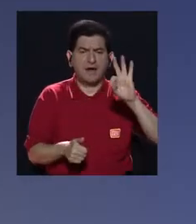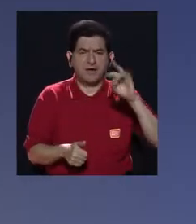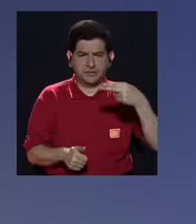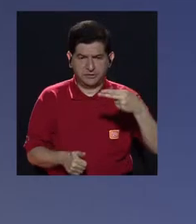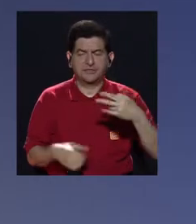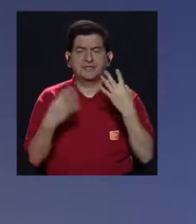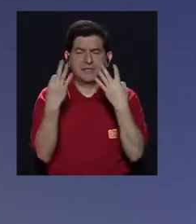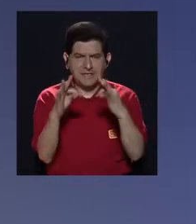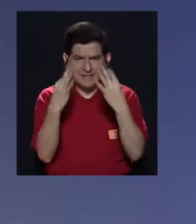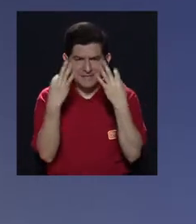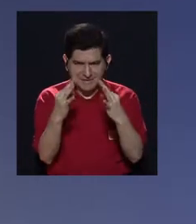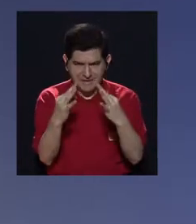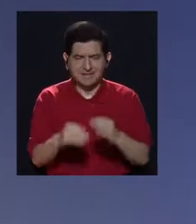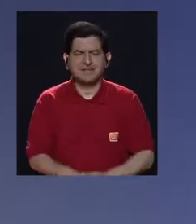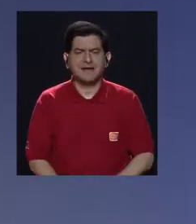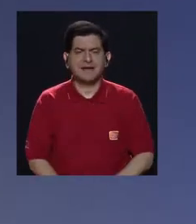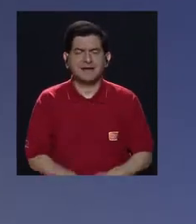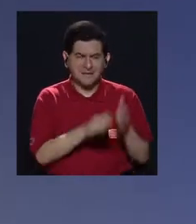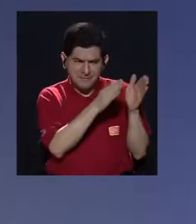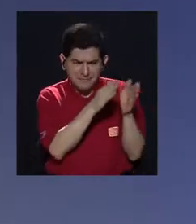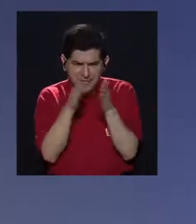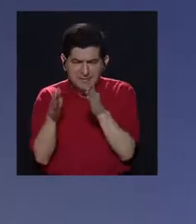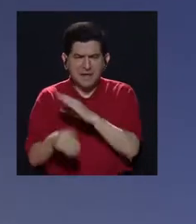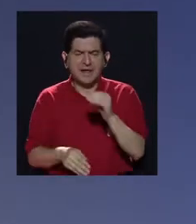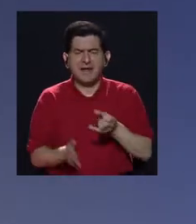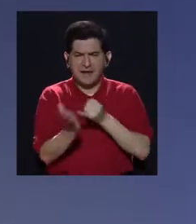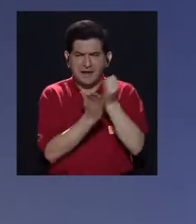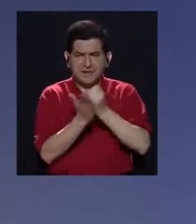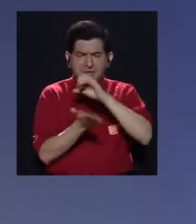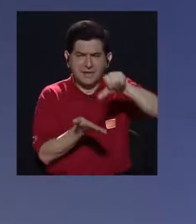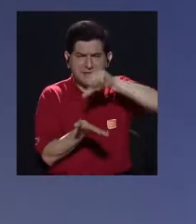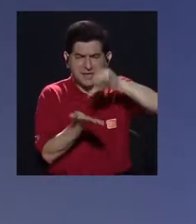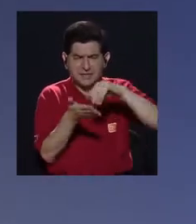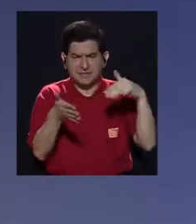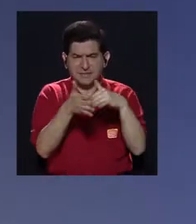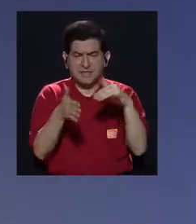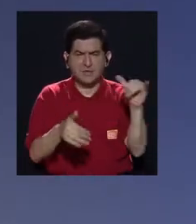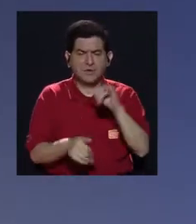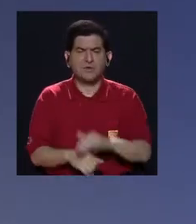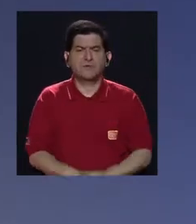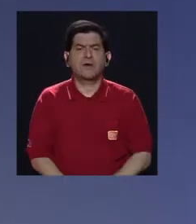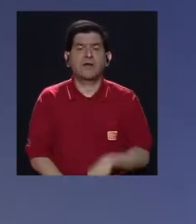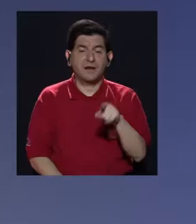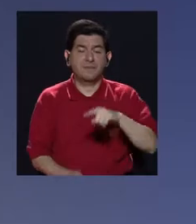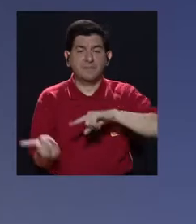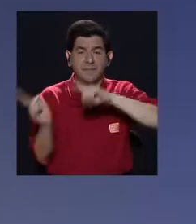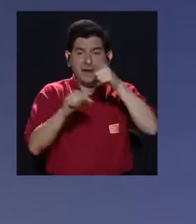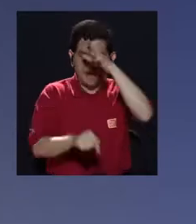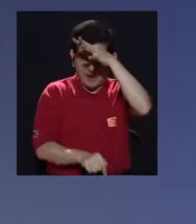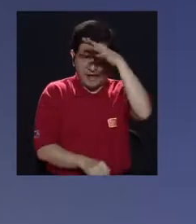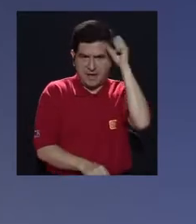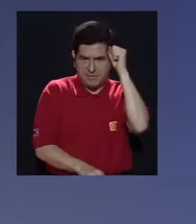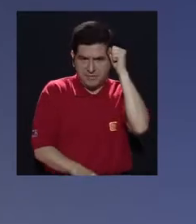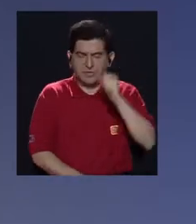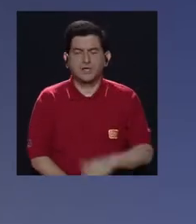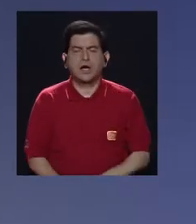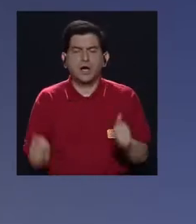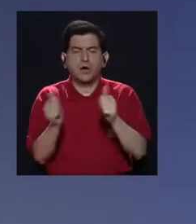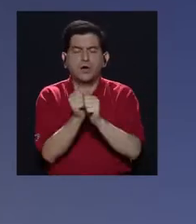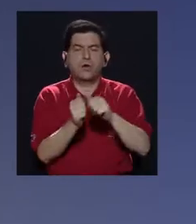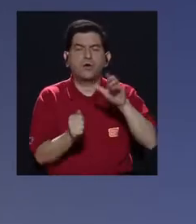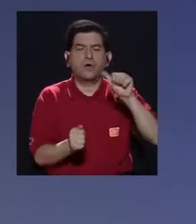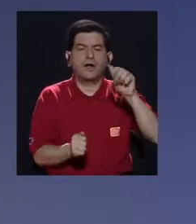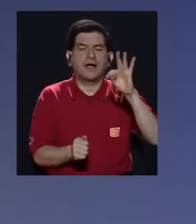está tratando de llevar un poco la formación y la investigación de este centro de estudios también a la amazonía ratificó